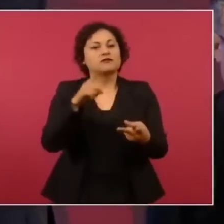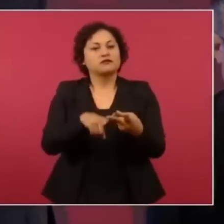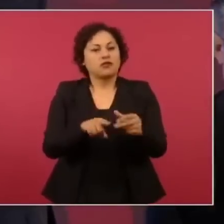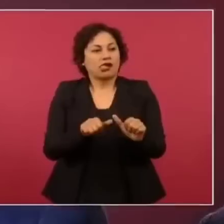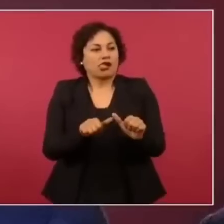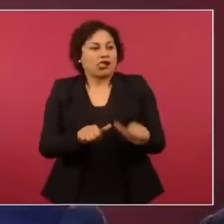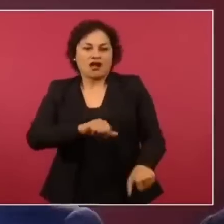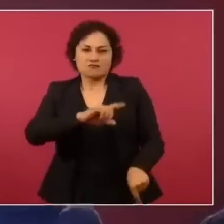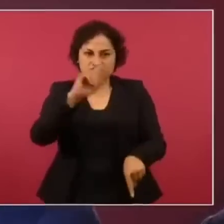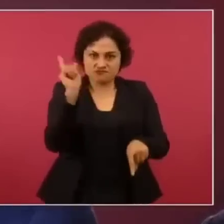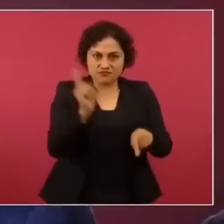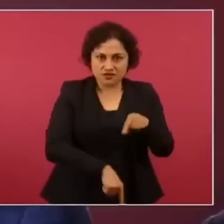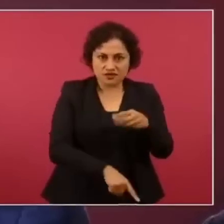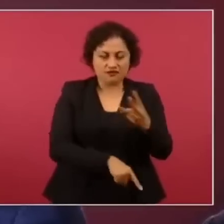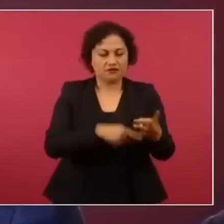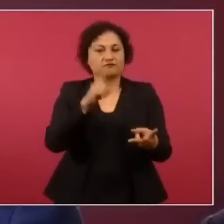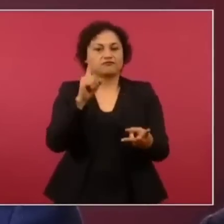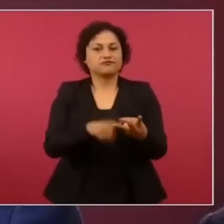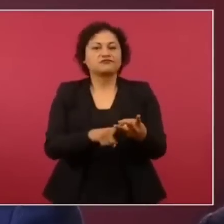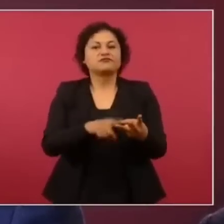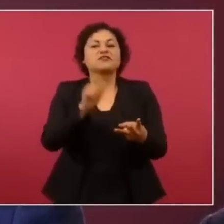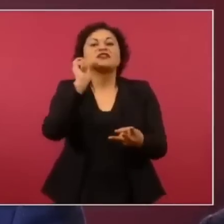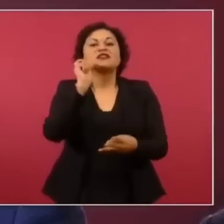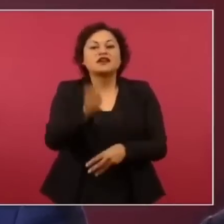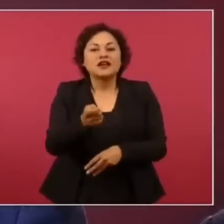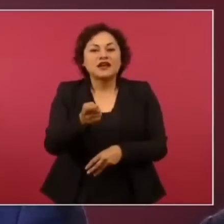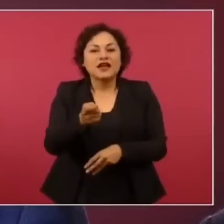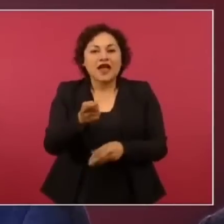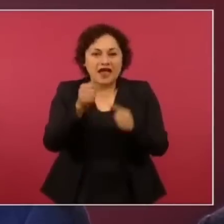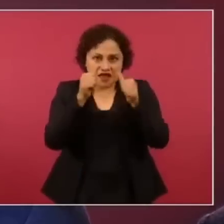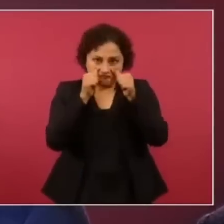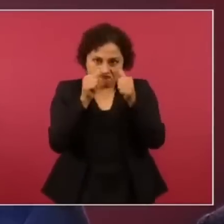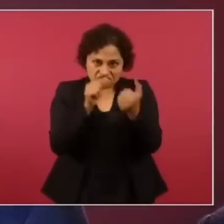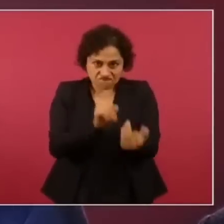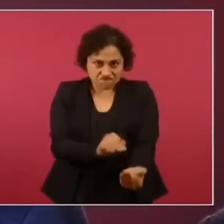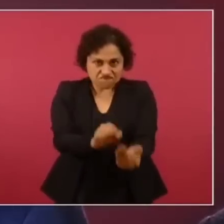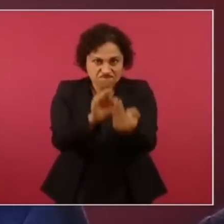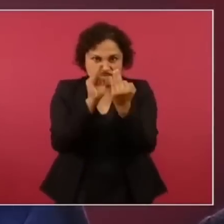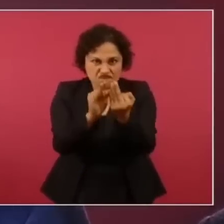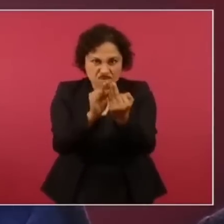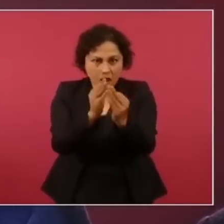enfrentar la decadencia con un cambio verdadero.